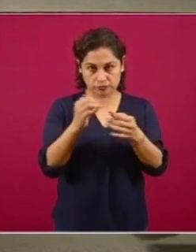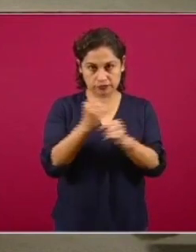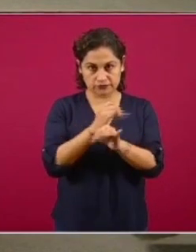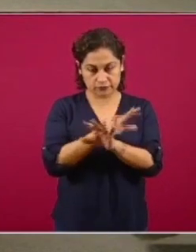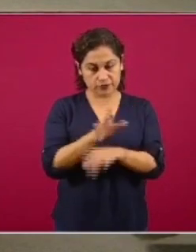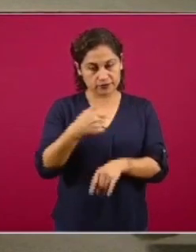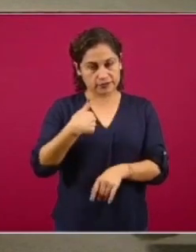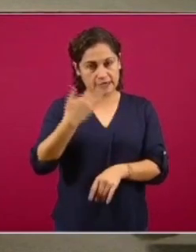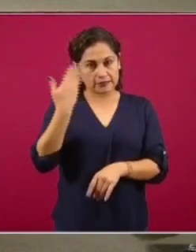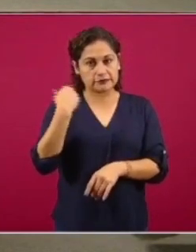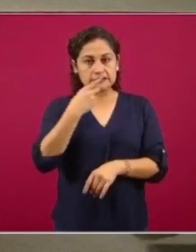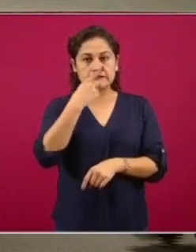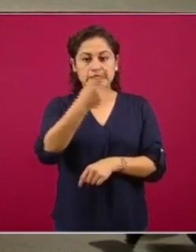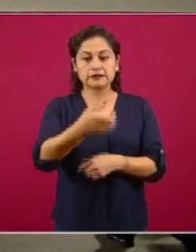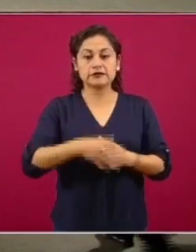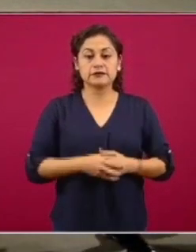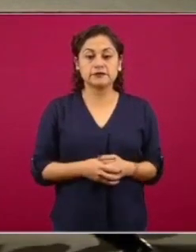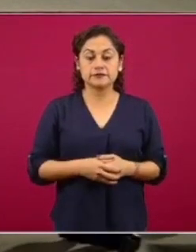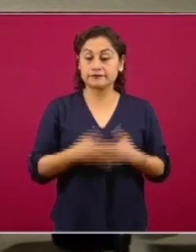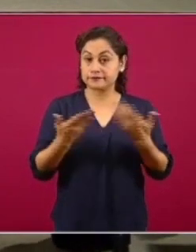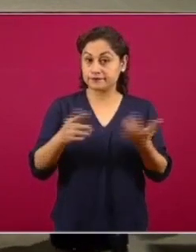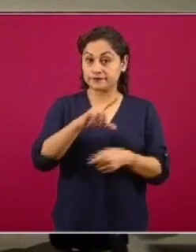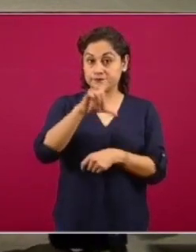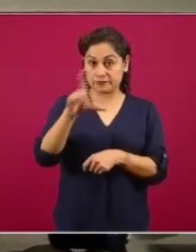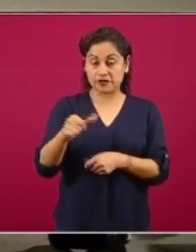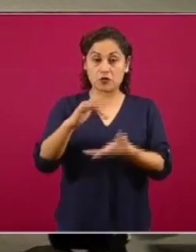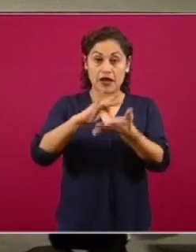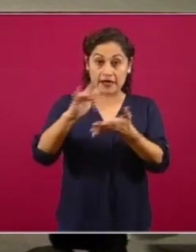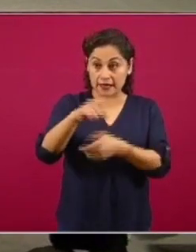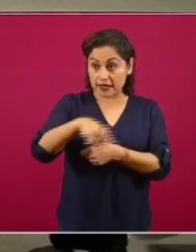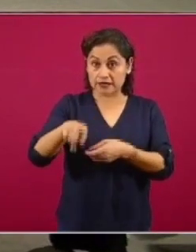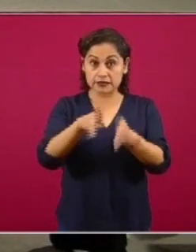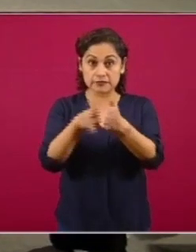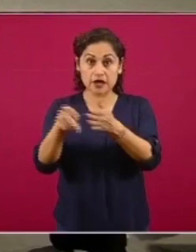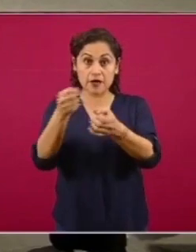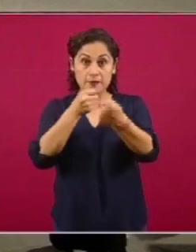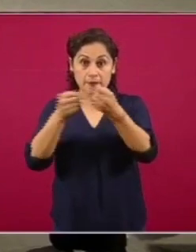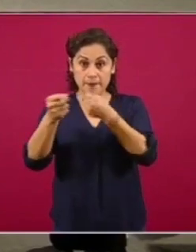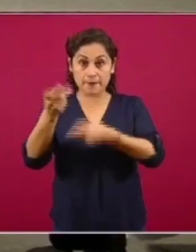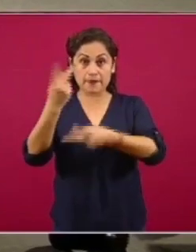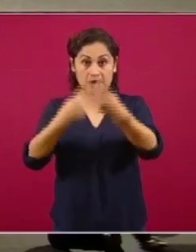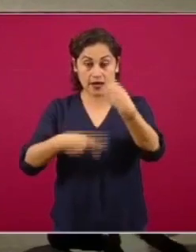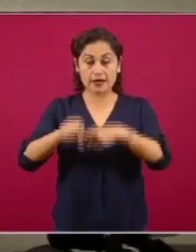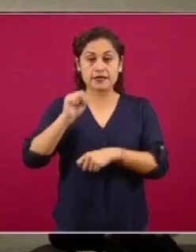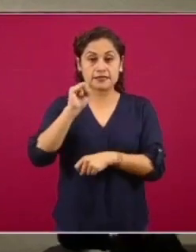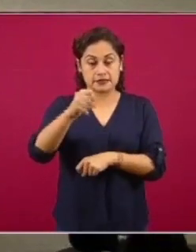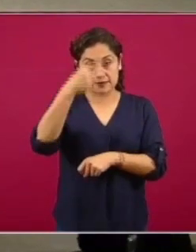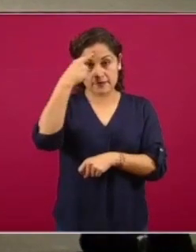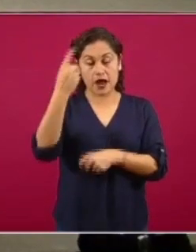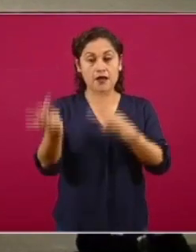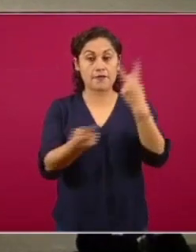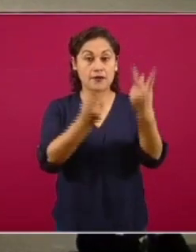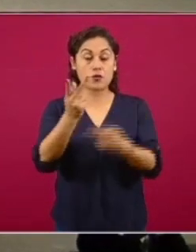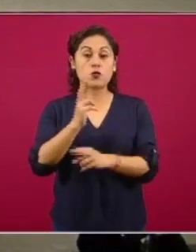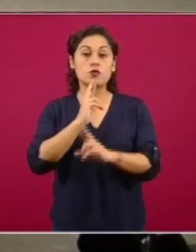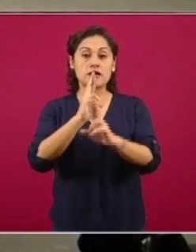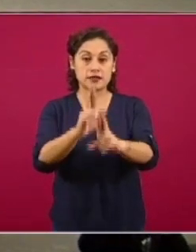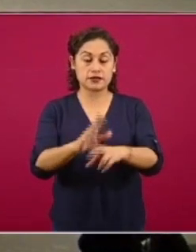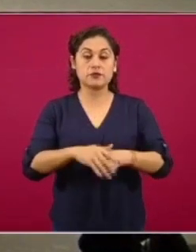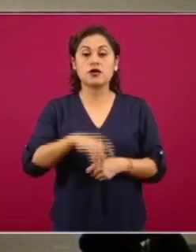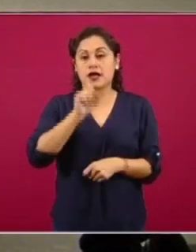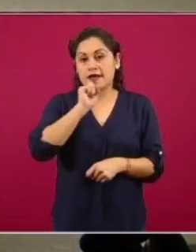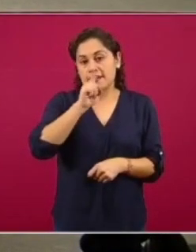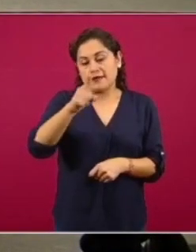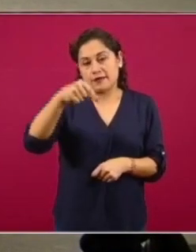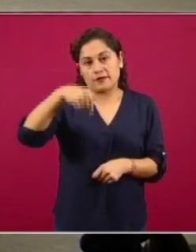bueno, gracias que vinieron los reporteros, vamos a atender preguntas y también, pues desde aquí también un saludo